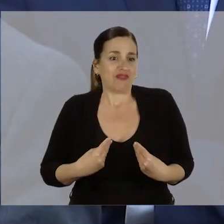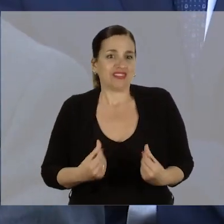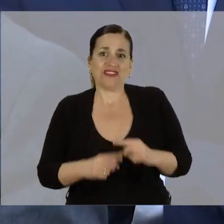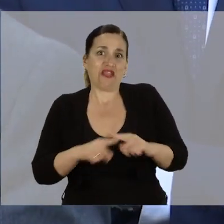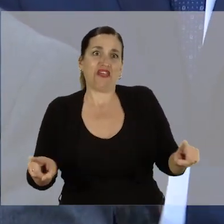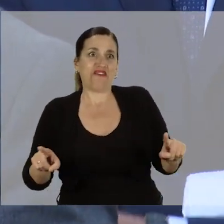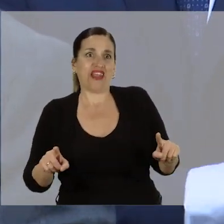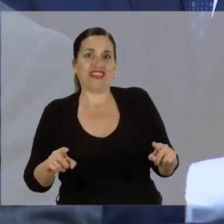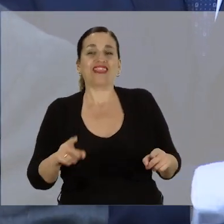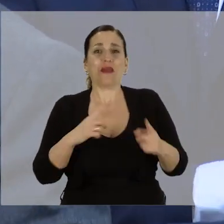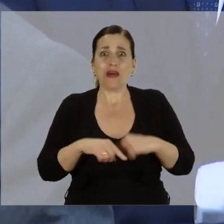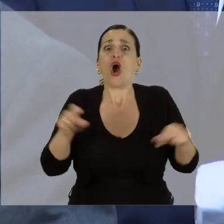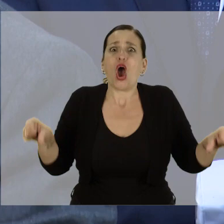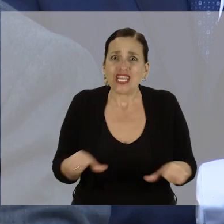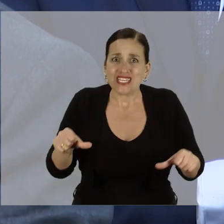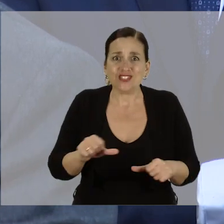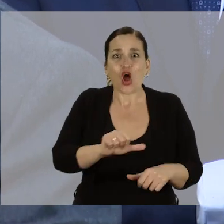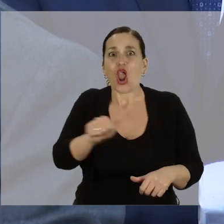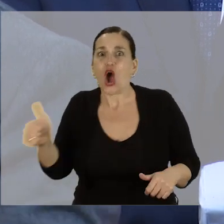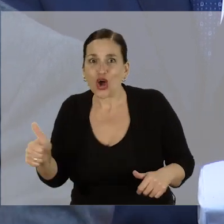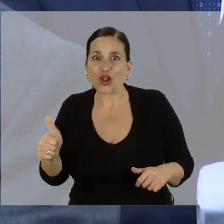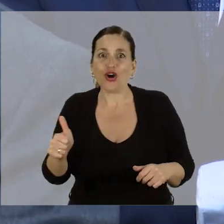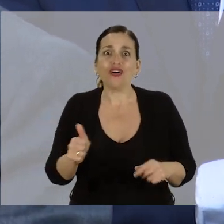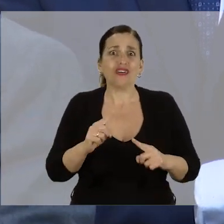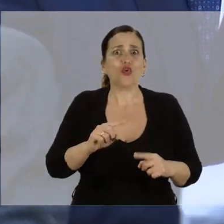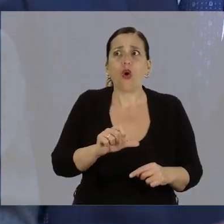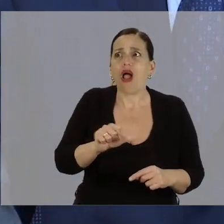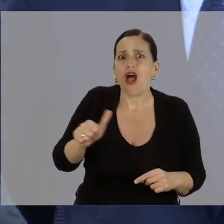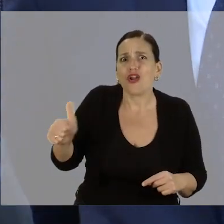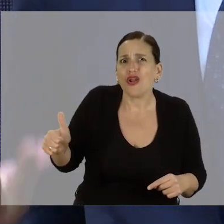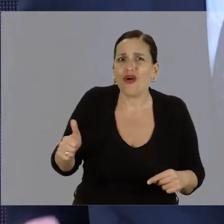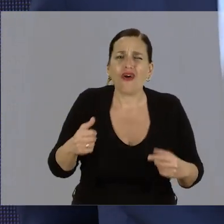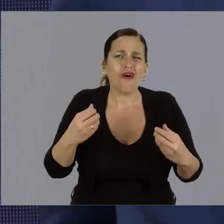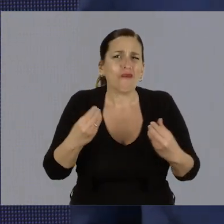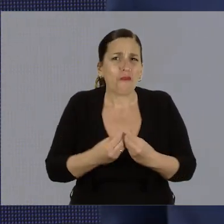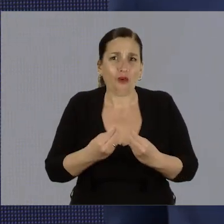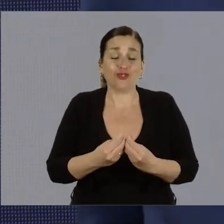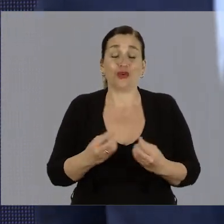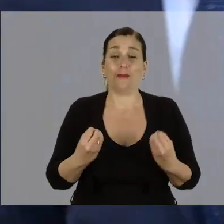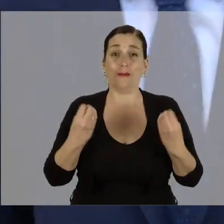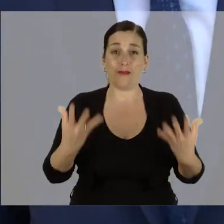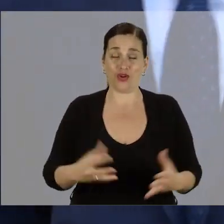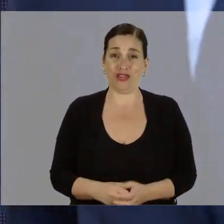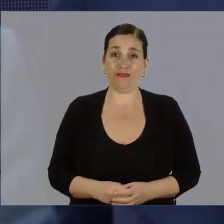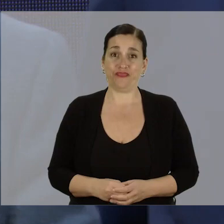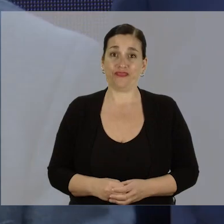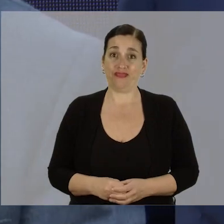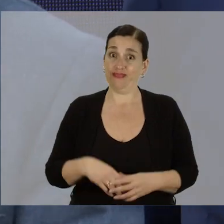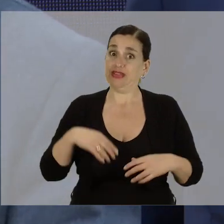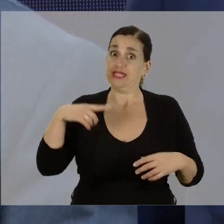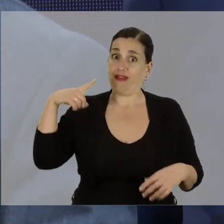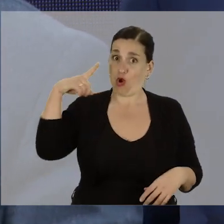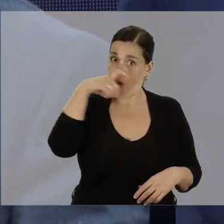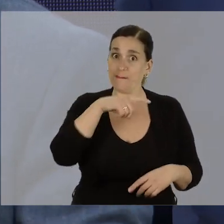otro pozo. Y no solo que lo hizo, lo logró y tuvo éxito. Porque no